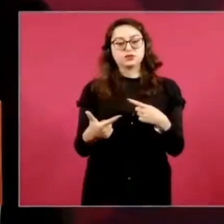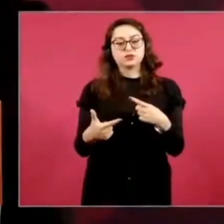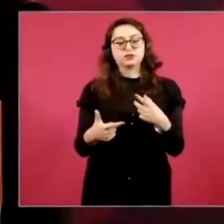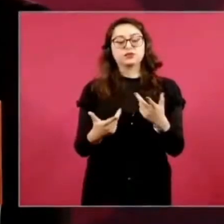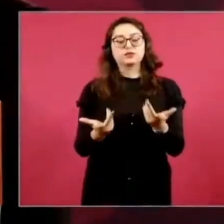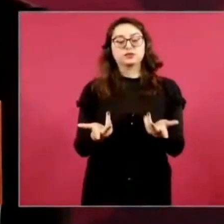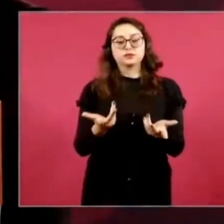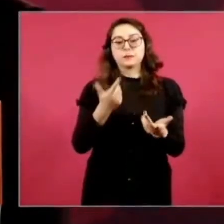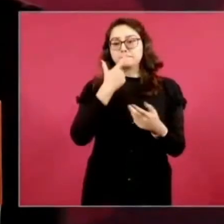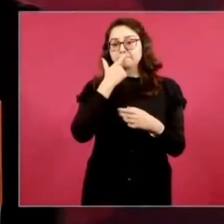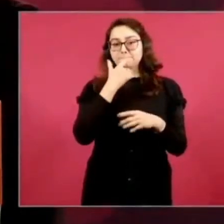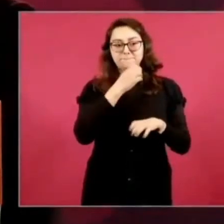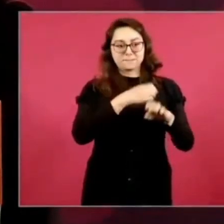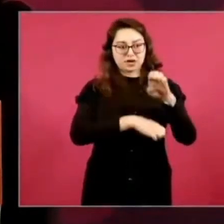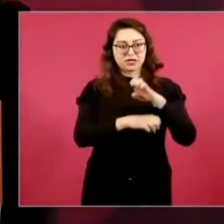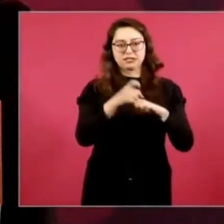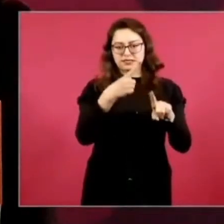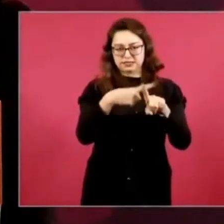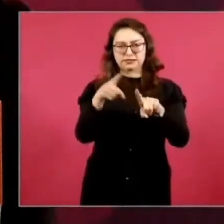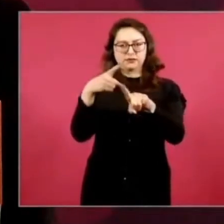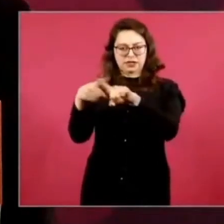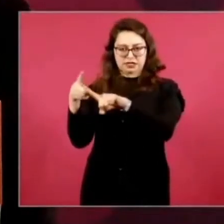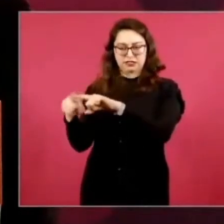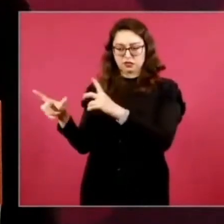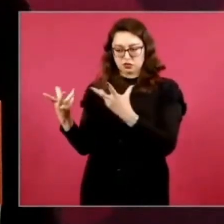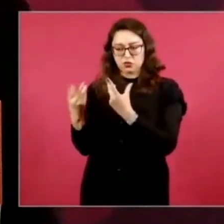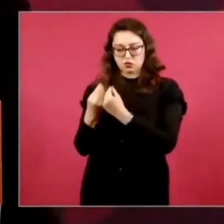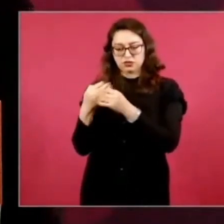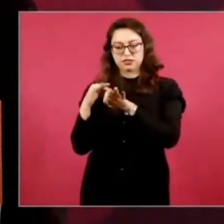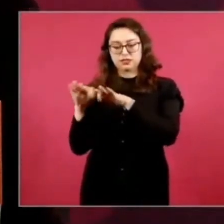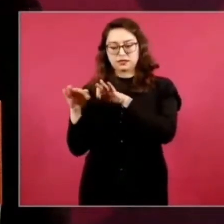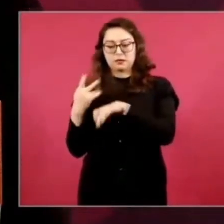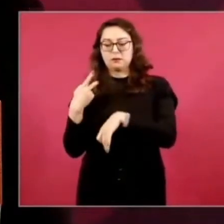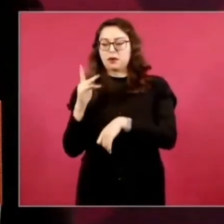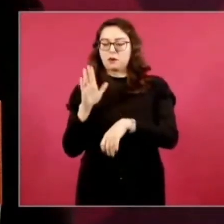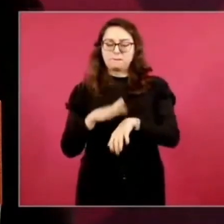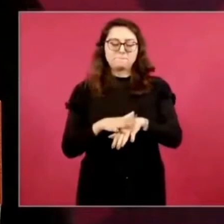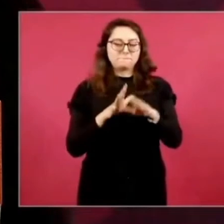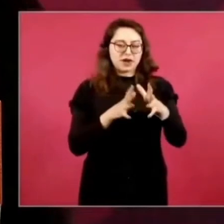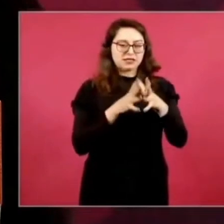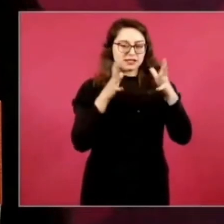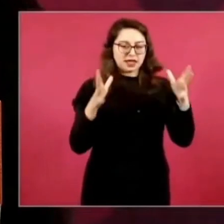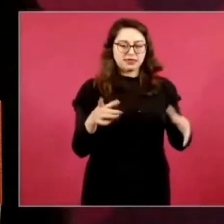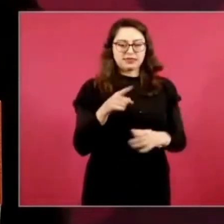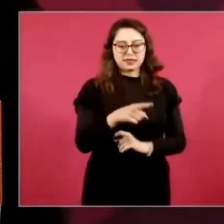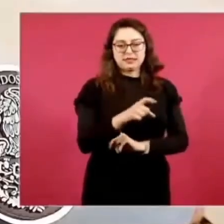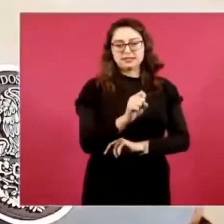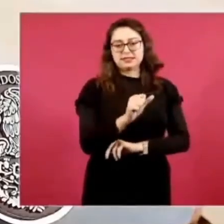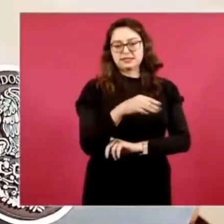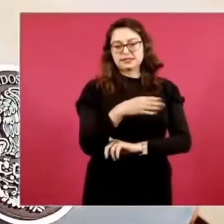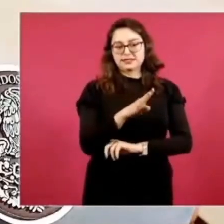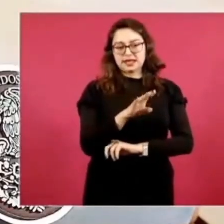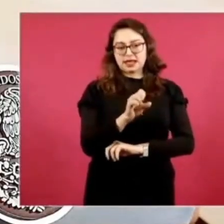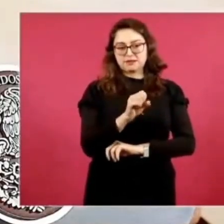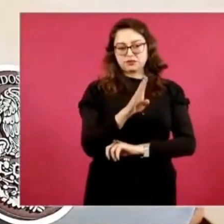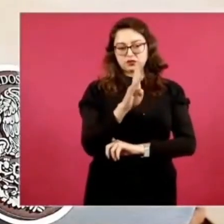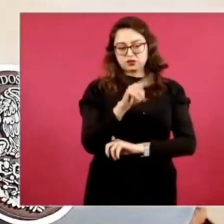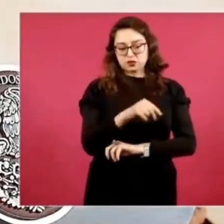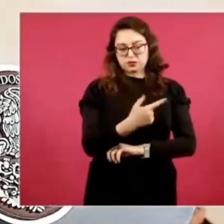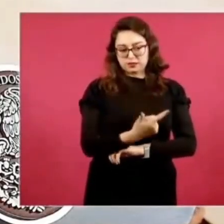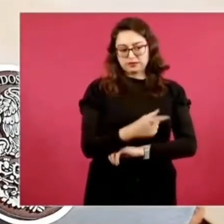Trabajaron varias empresas, pero esta empresa es la que está haciendo la planta principal.